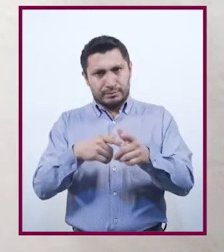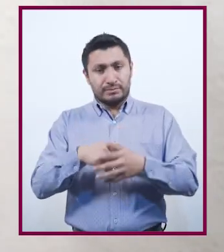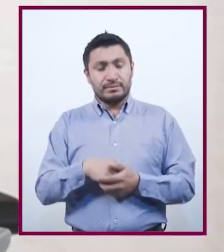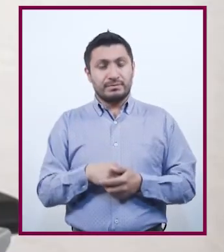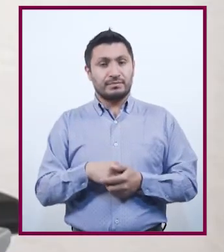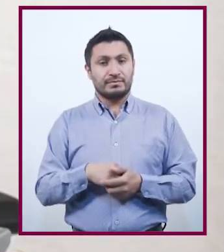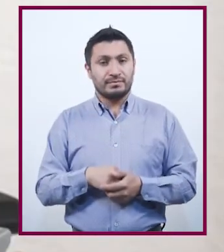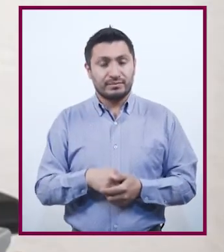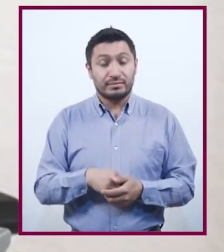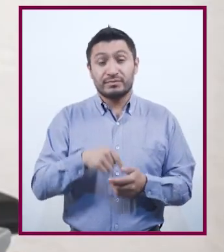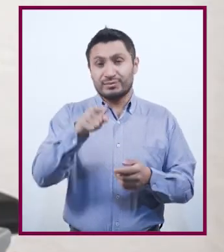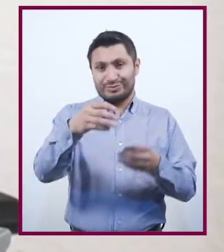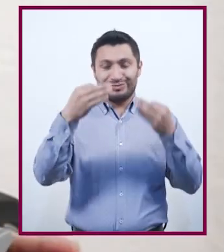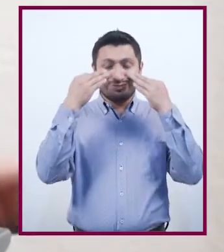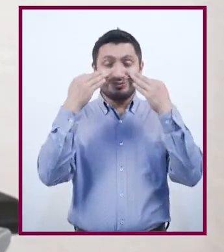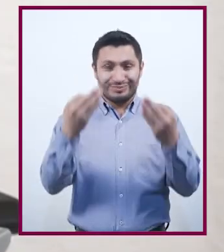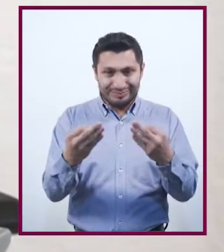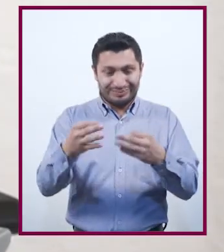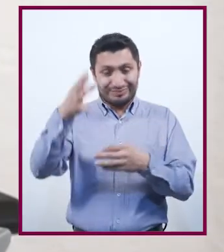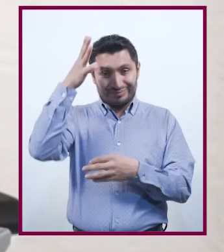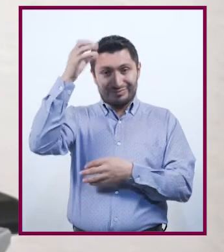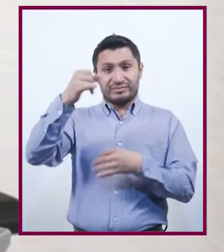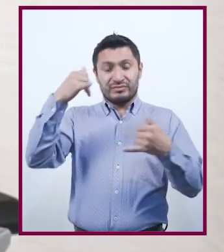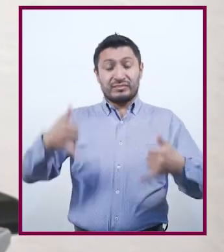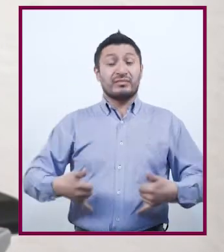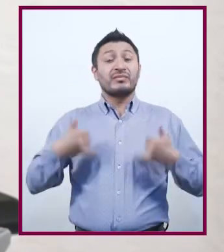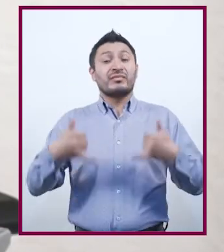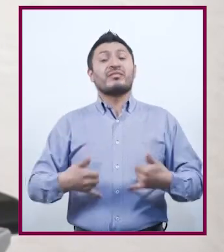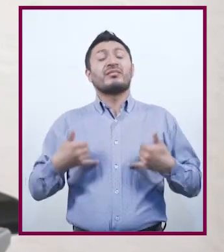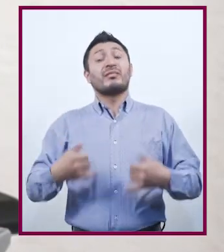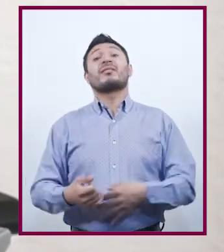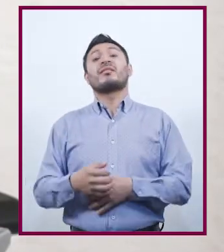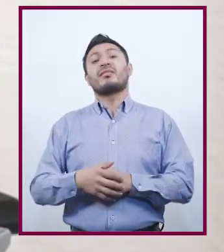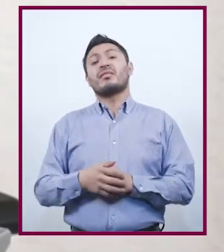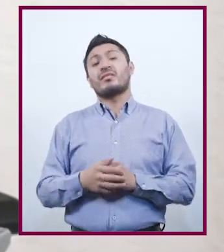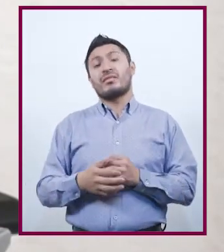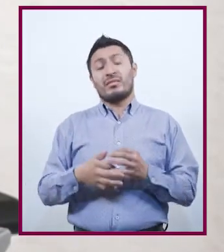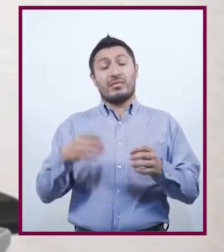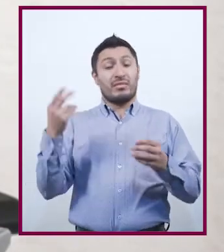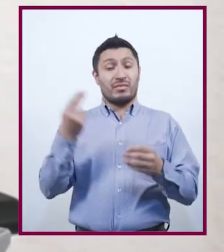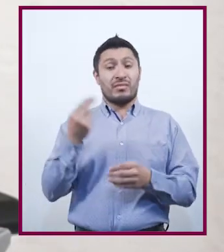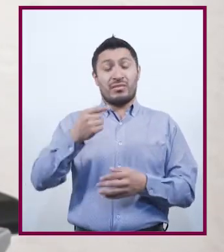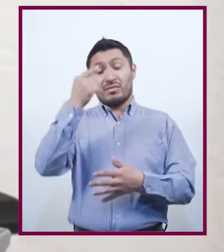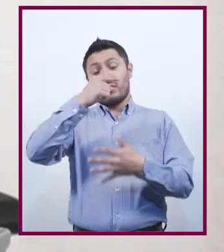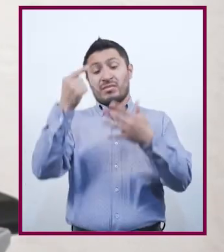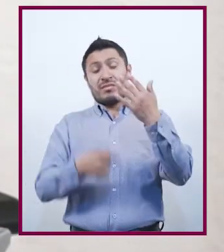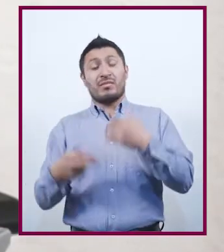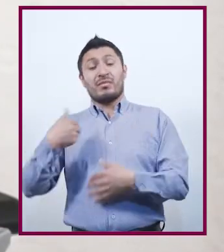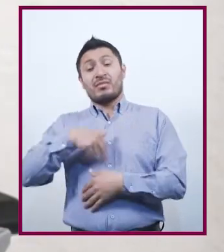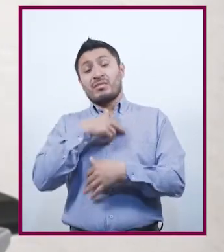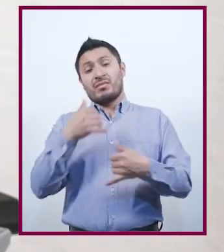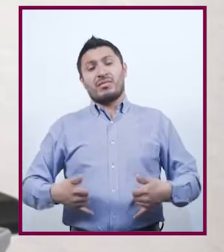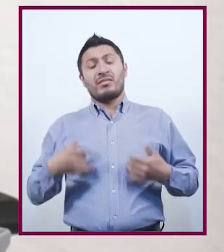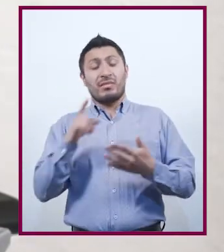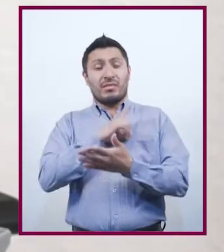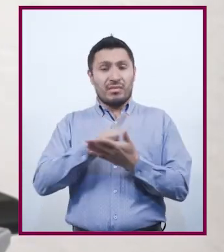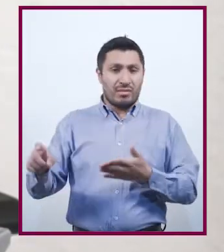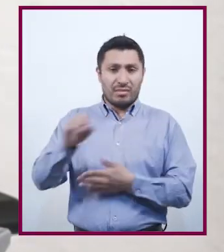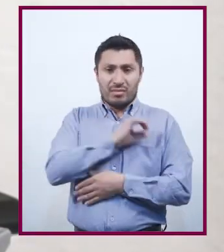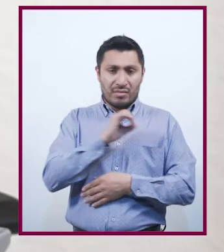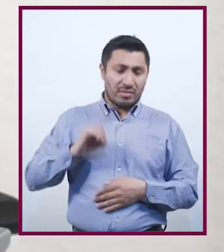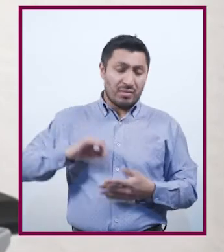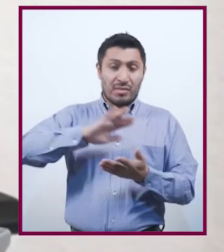seguir empujando. Como te habrás dado cuenta, el concepto de juventud, las necesidades que tenemos como jóvenes y nuestros derechos y obligaciones